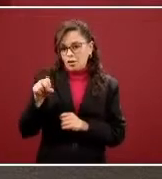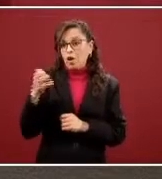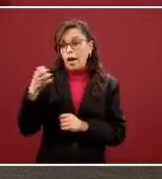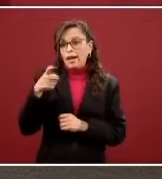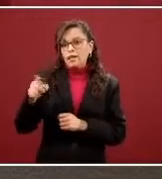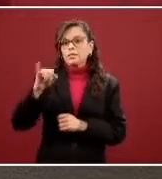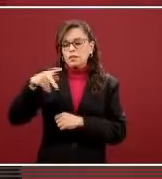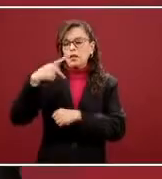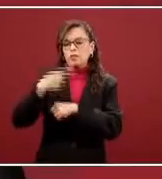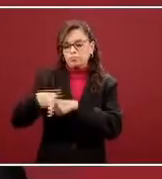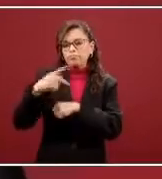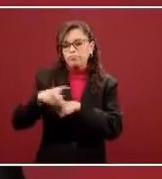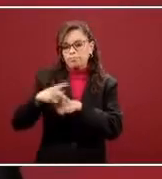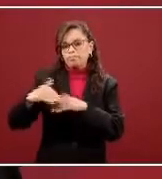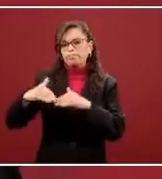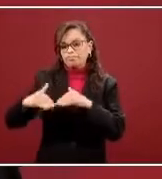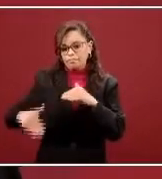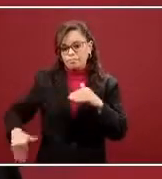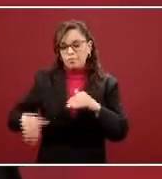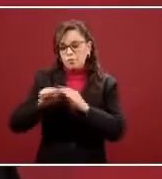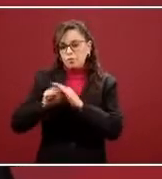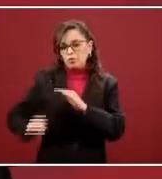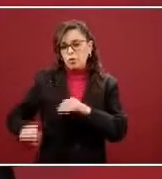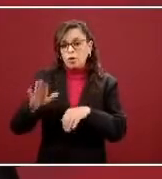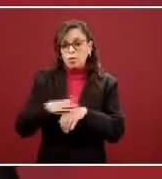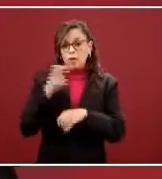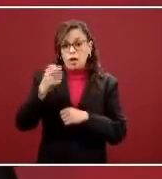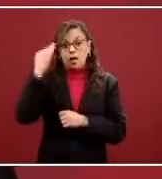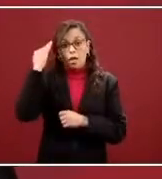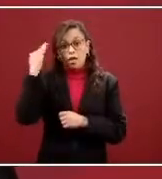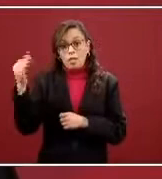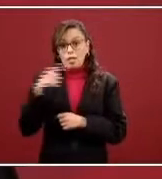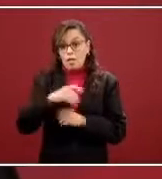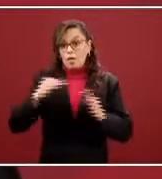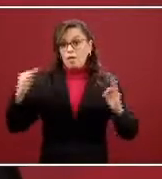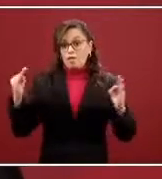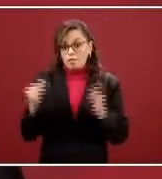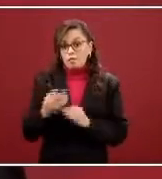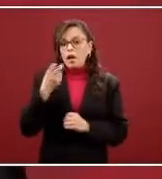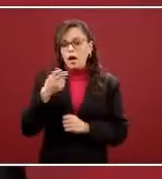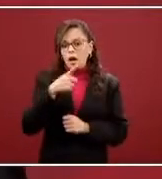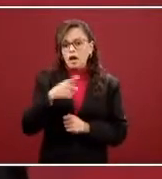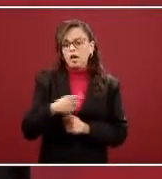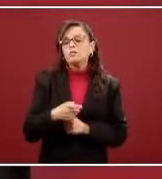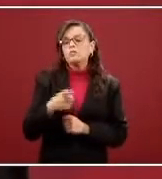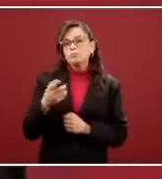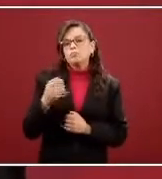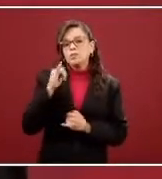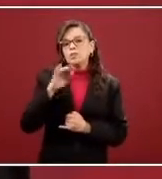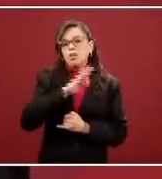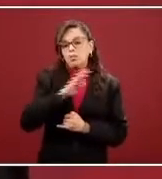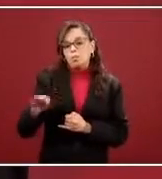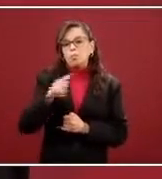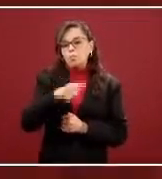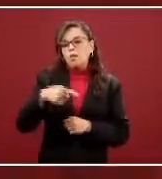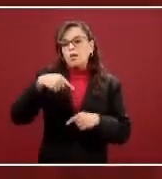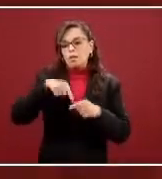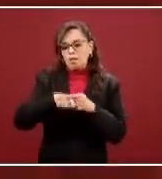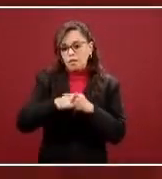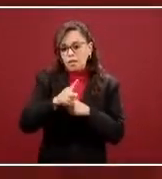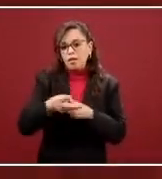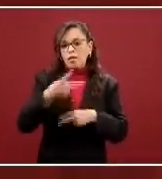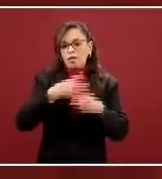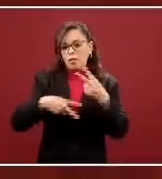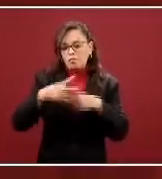hemisferio sur, porque cuando entramos en temporada invernal sabemos que esto favorece la proliferación o la existencia